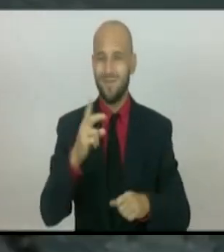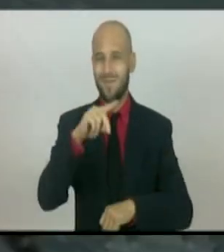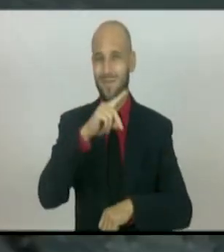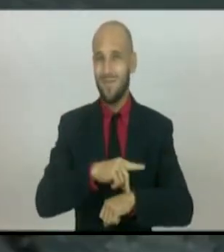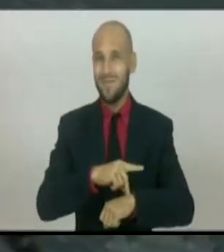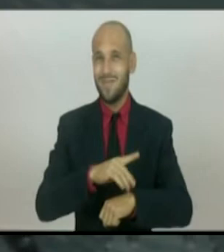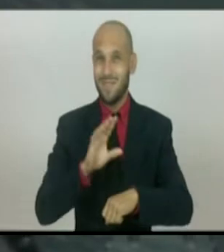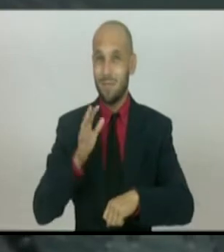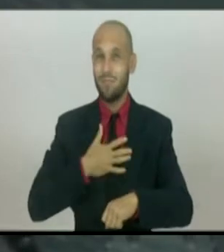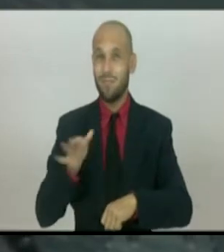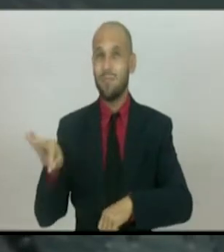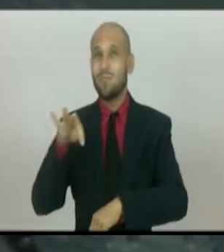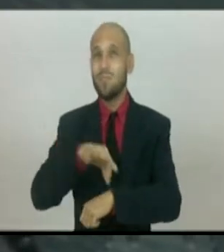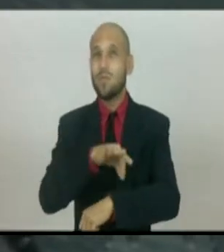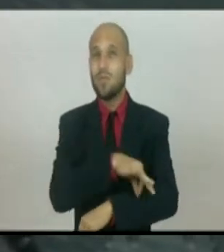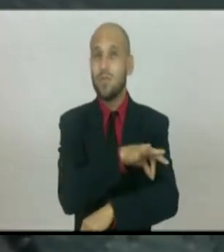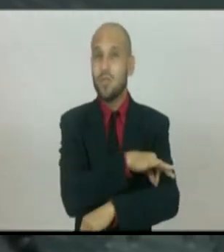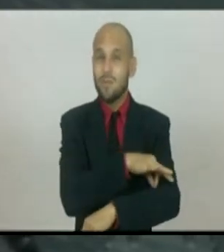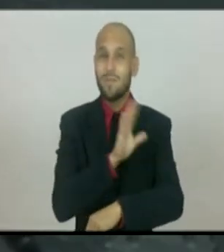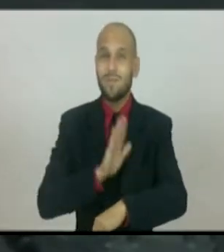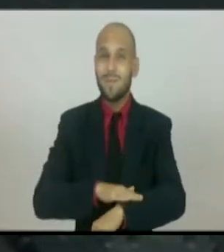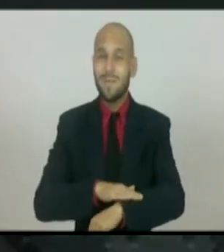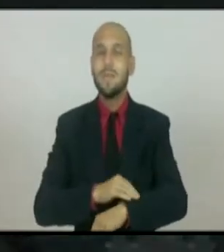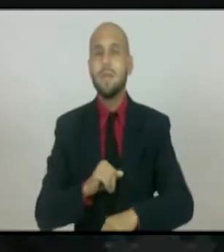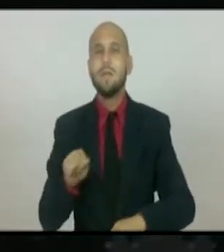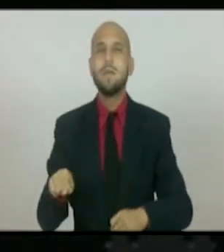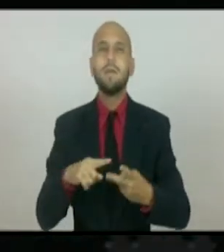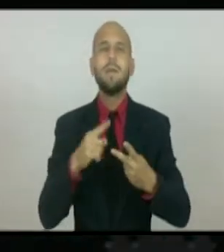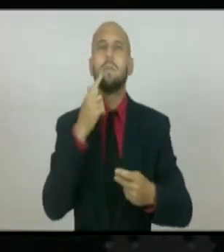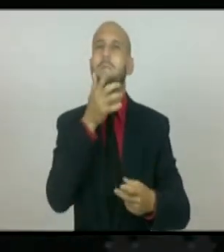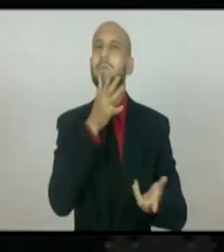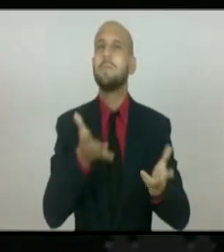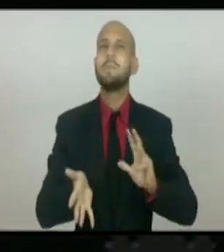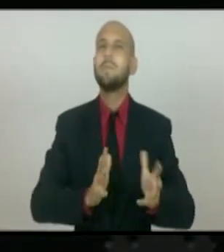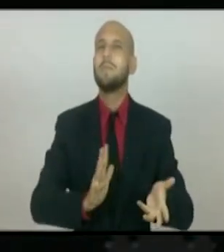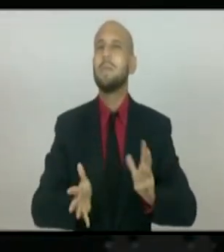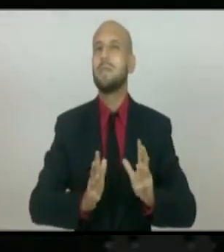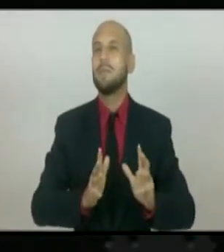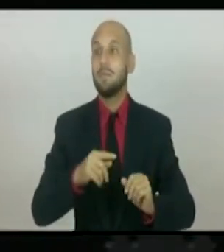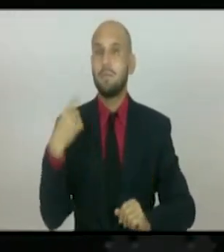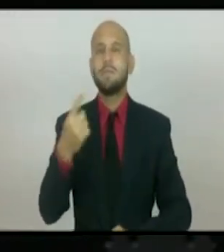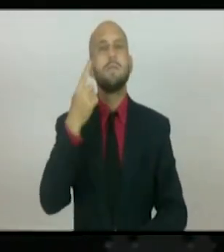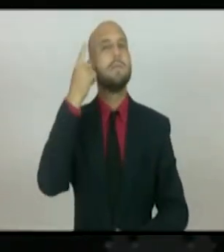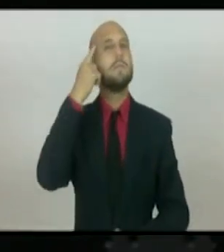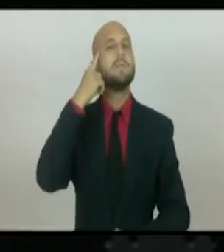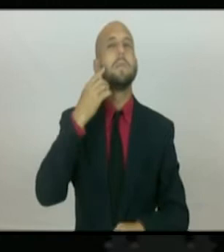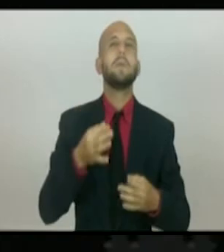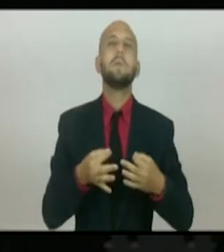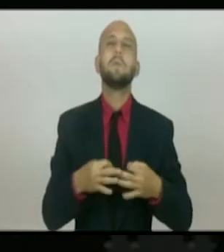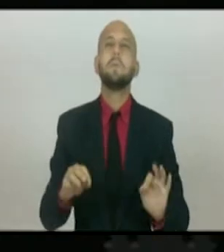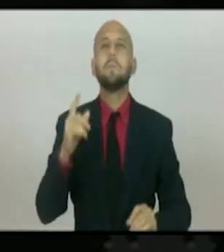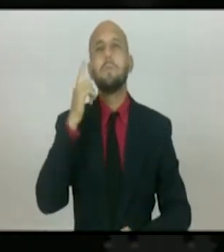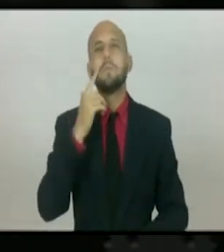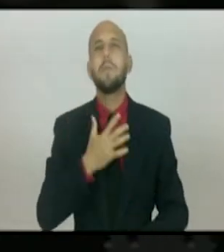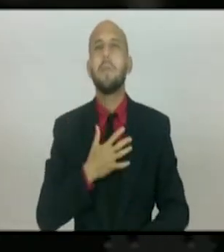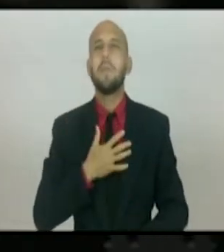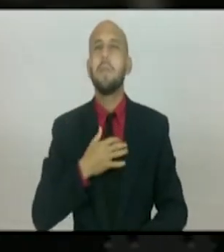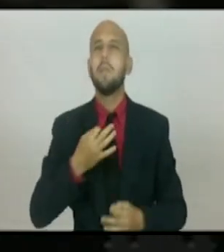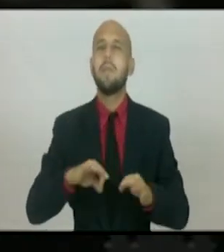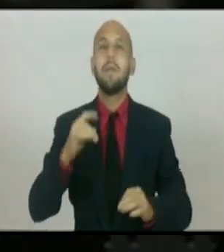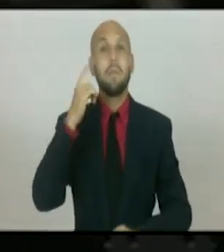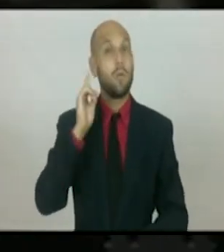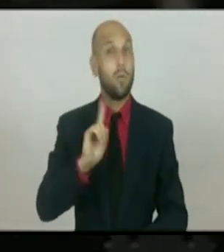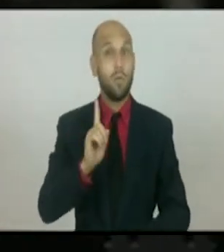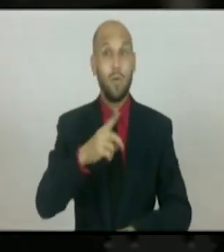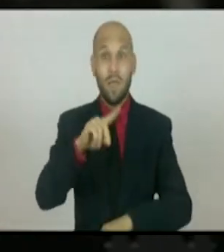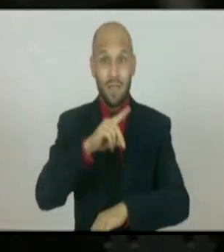explicaba, es un virus y los síntomas y los signos parecen, o sea, la población lo aprecia como algo muy sencillo, muy simple. Y sin embargo,